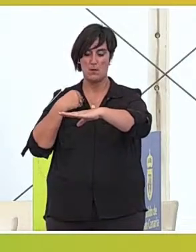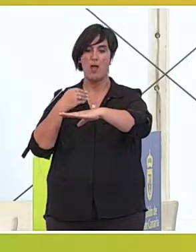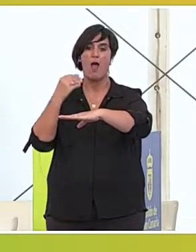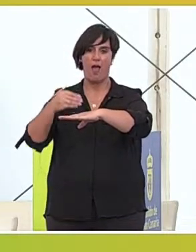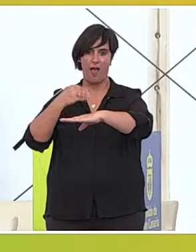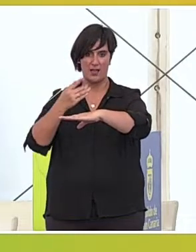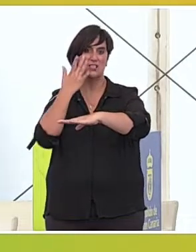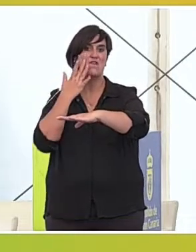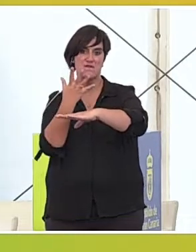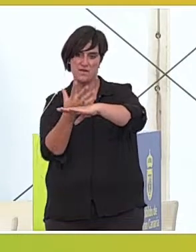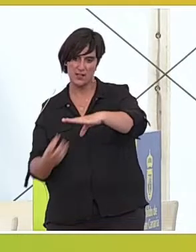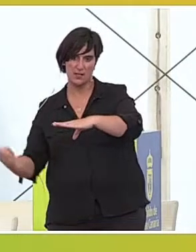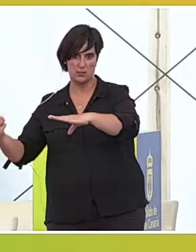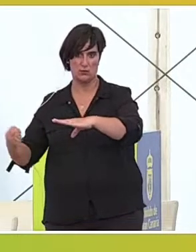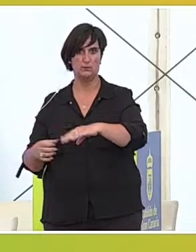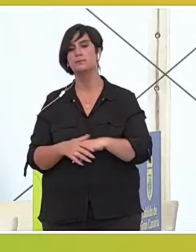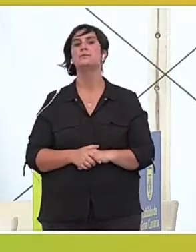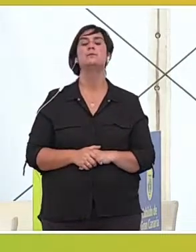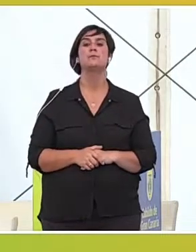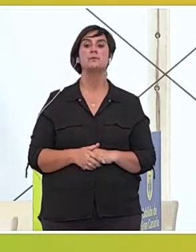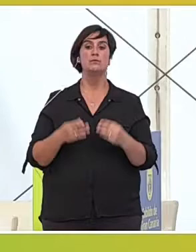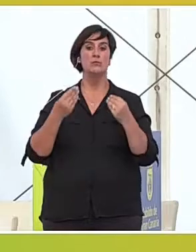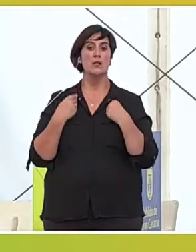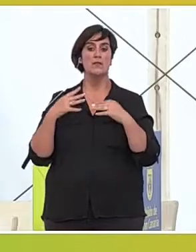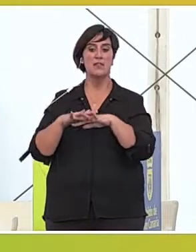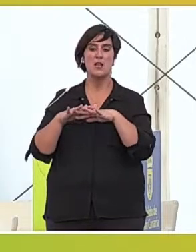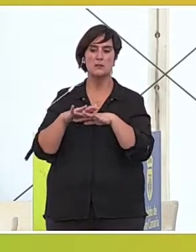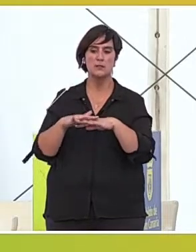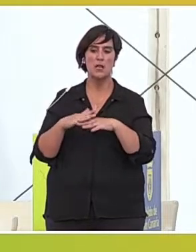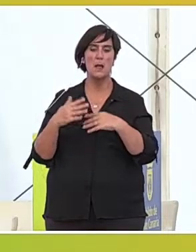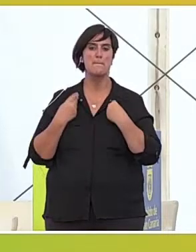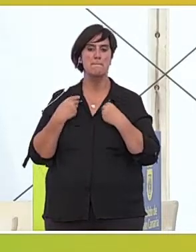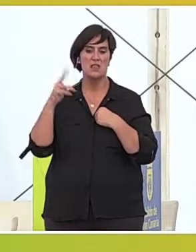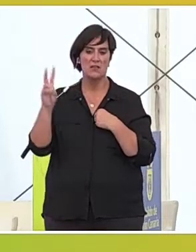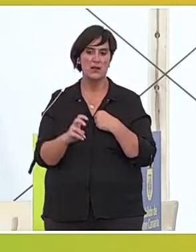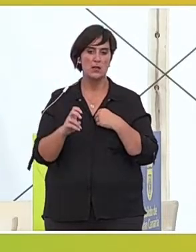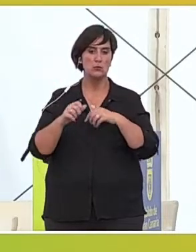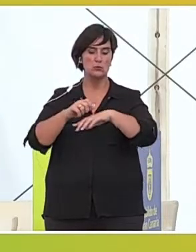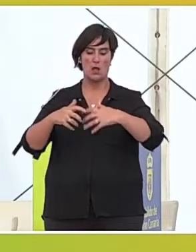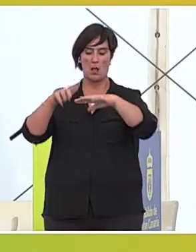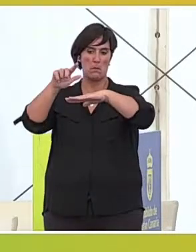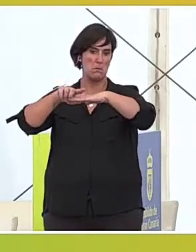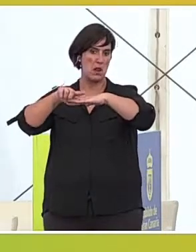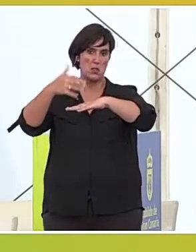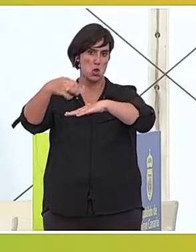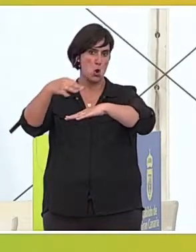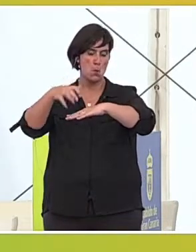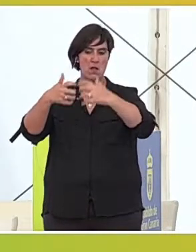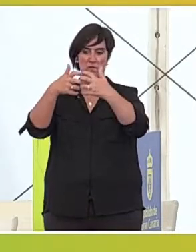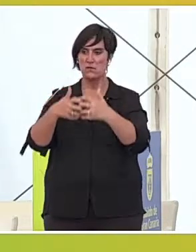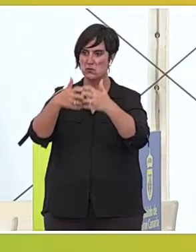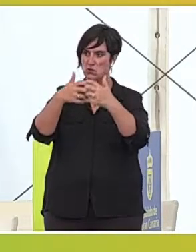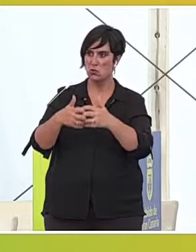esta filtración. La vida útil de las membranas. Una planta convencional funciona es